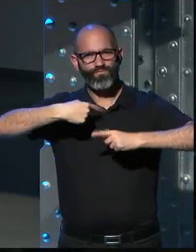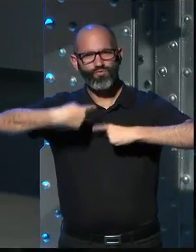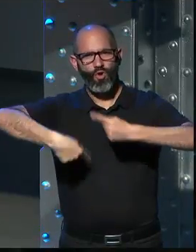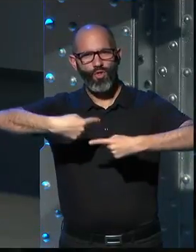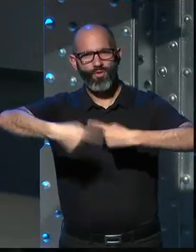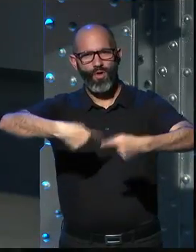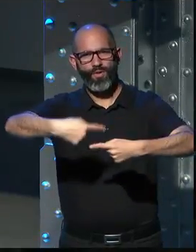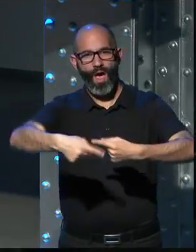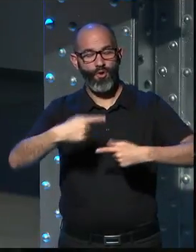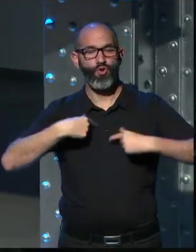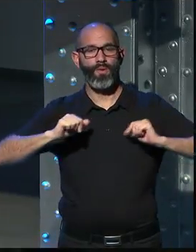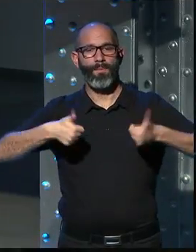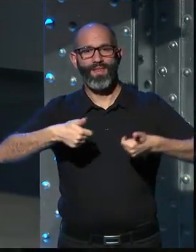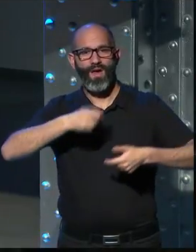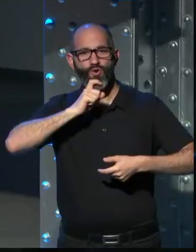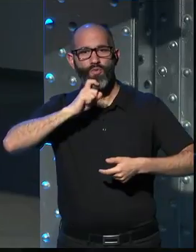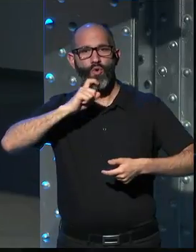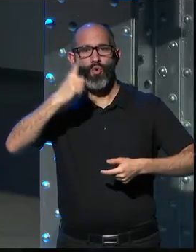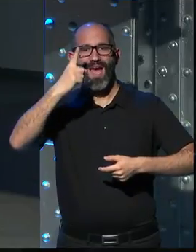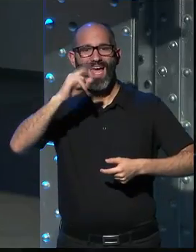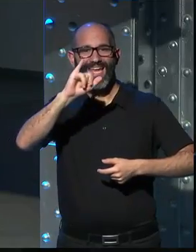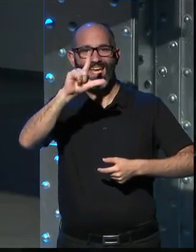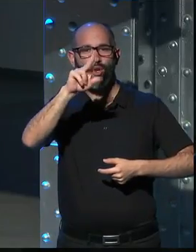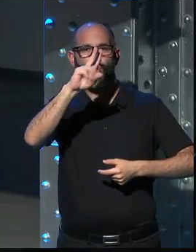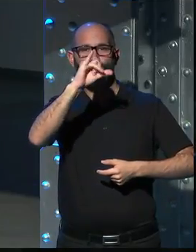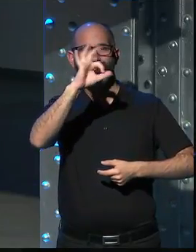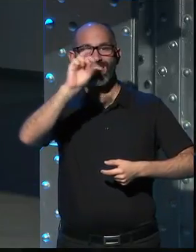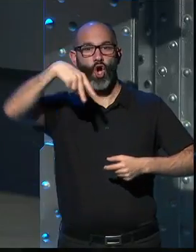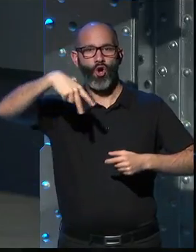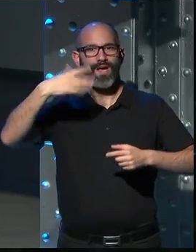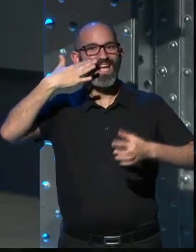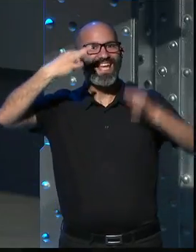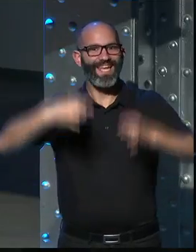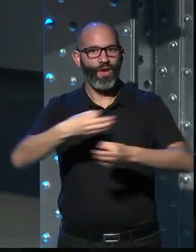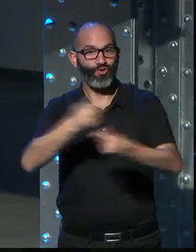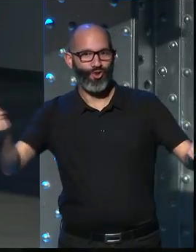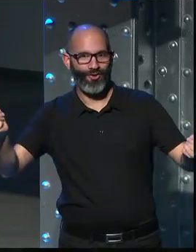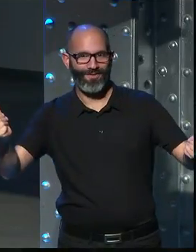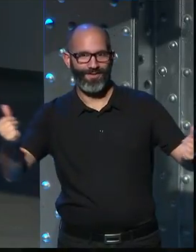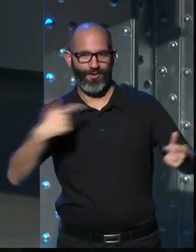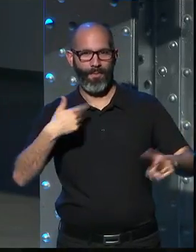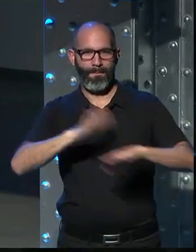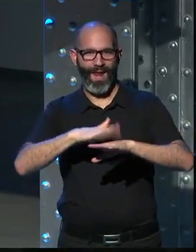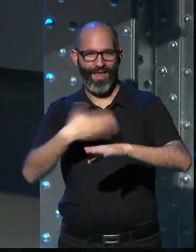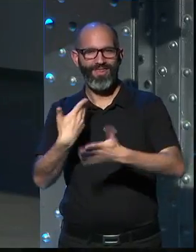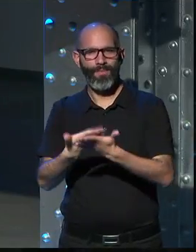voy a empezar con una ilusión para demostrar de lo que estoy hablando.